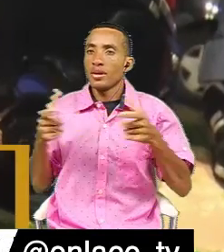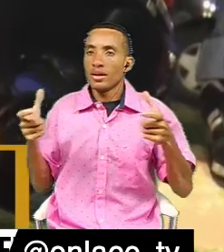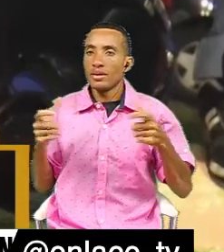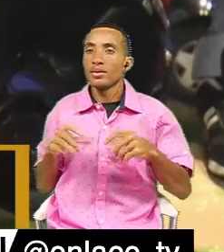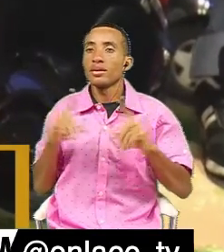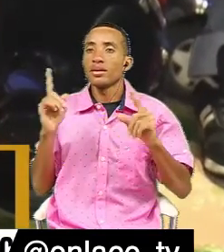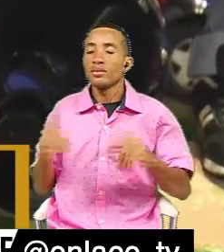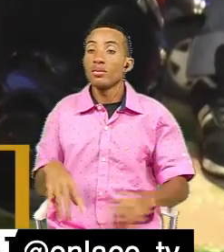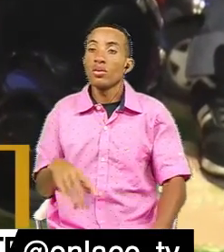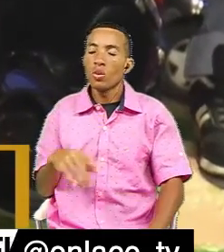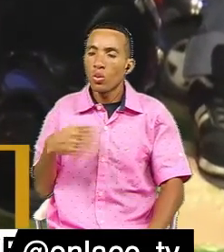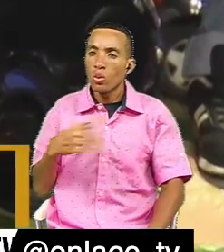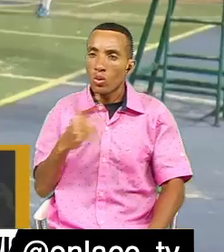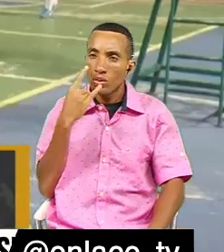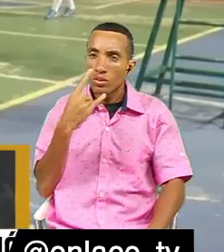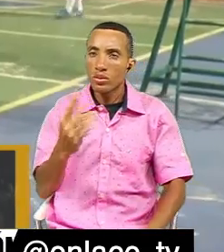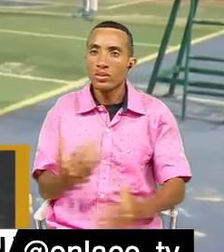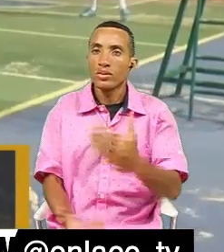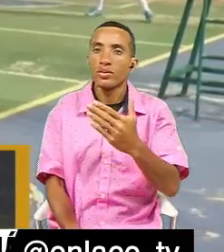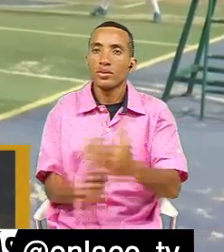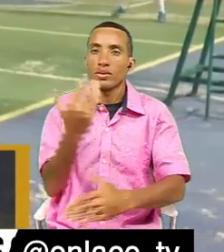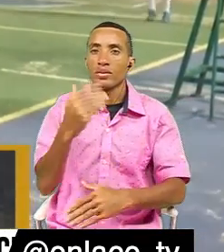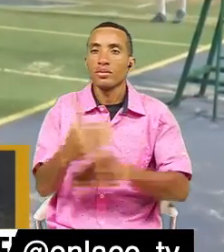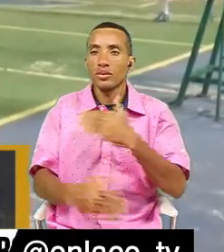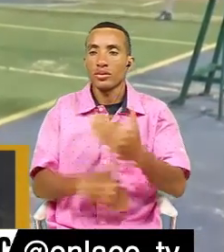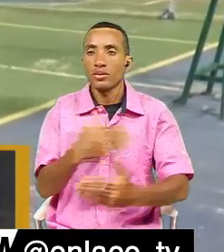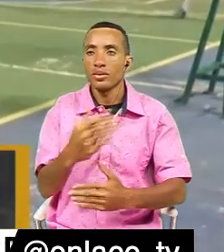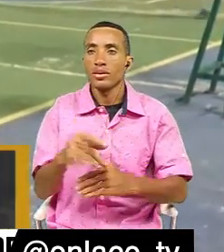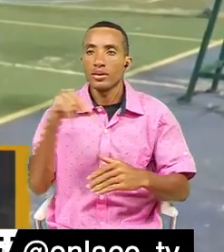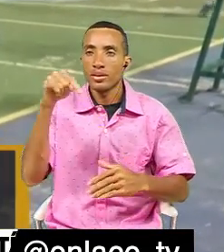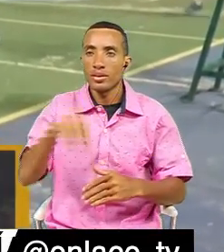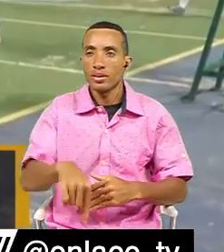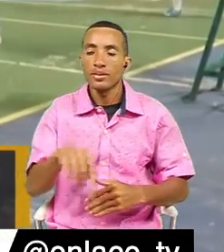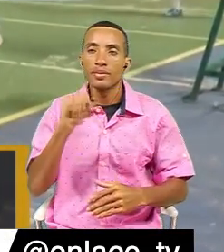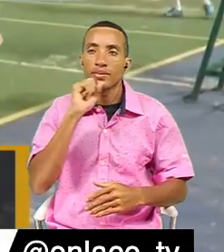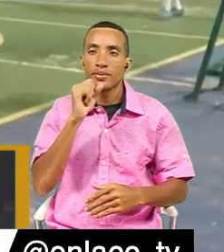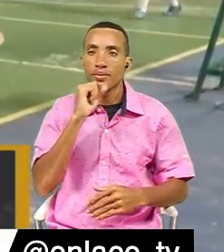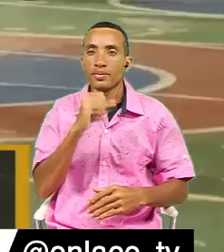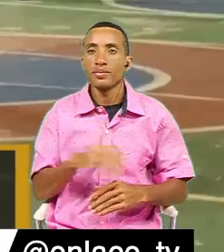admira mucho este deporte porque es nuevo y está implementando en Barrancabermeja como uno de los deportes